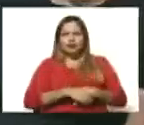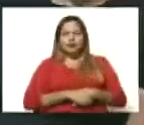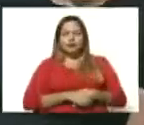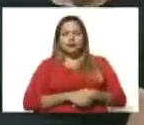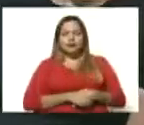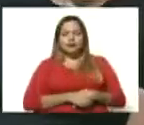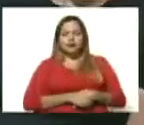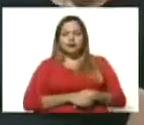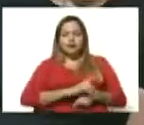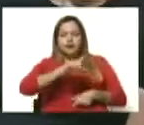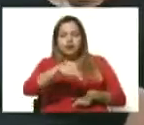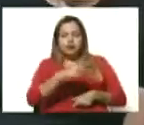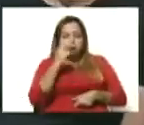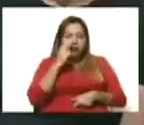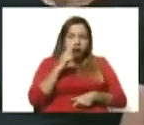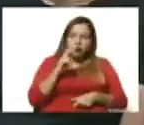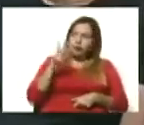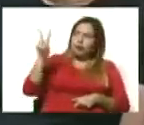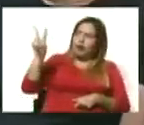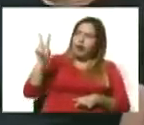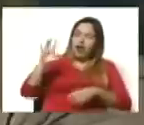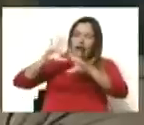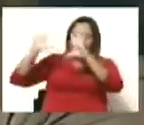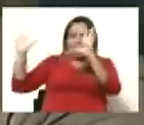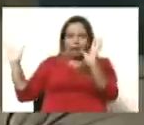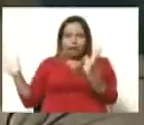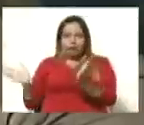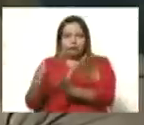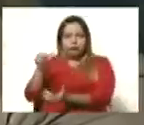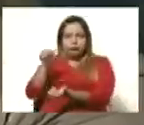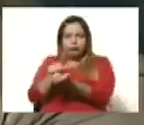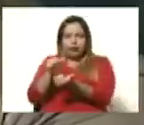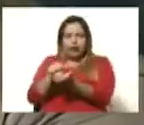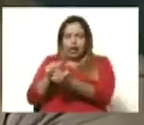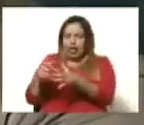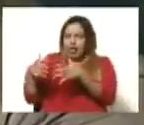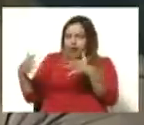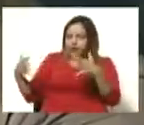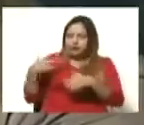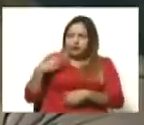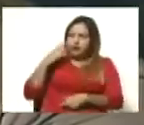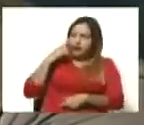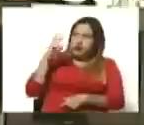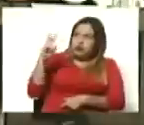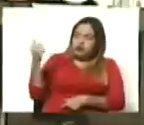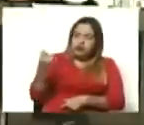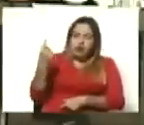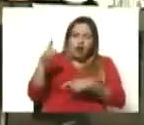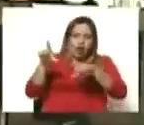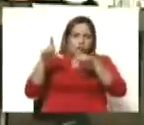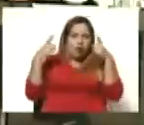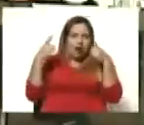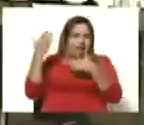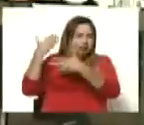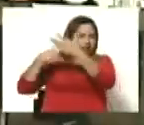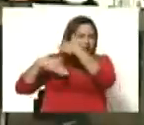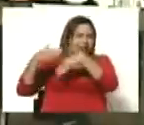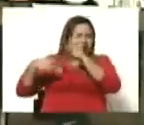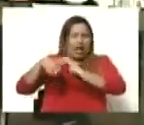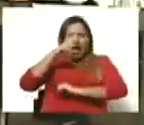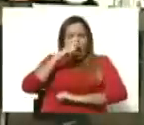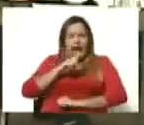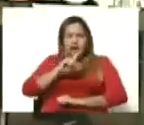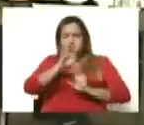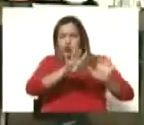cuando levantamos la vista, una roca gigantesca. Yo había visto esto solo en La Guaira, en el año 99.